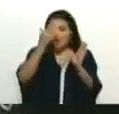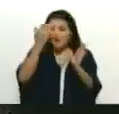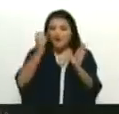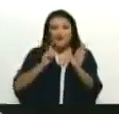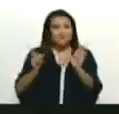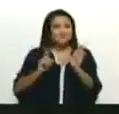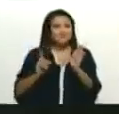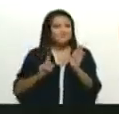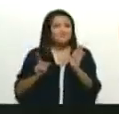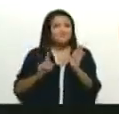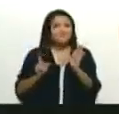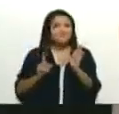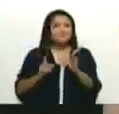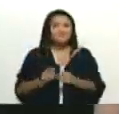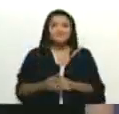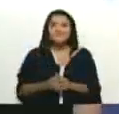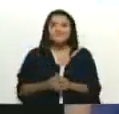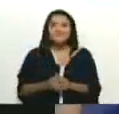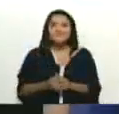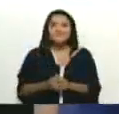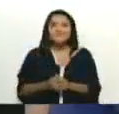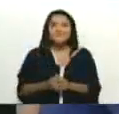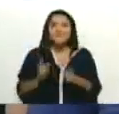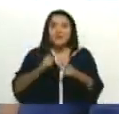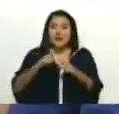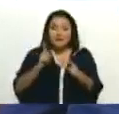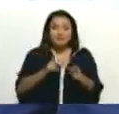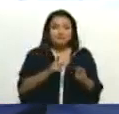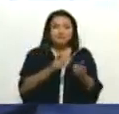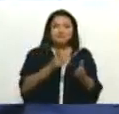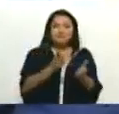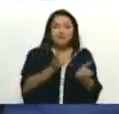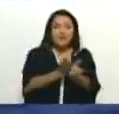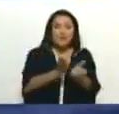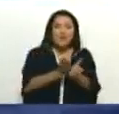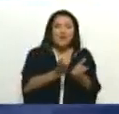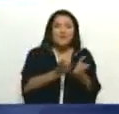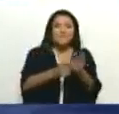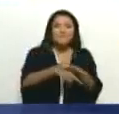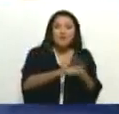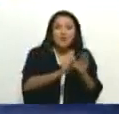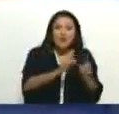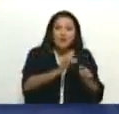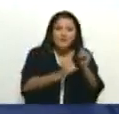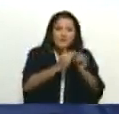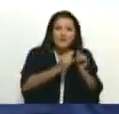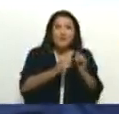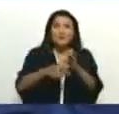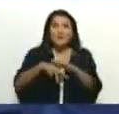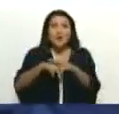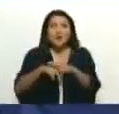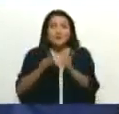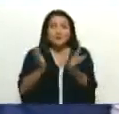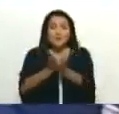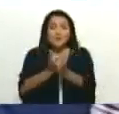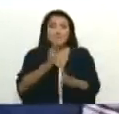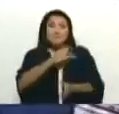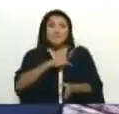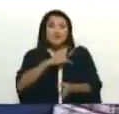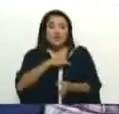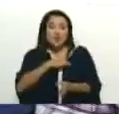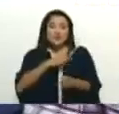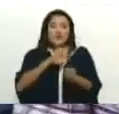Mirafue, Escuelas Bolivarianas, no, Simoncito, Escuelas Bolivarianas, Misión Robinson, Misión Rivas, Misión